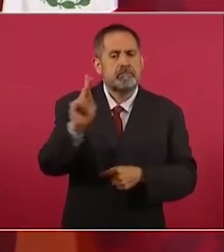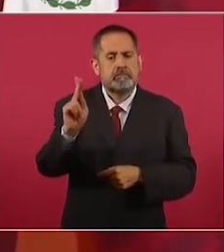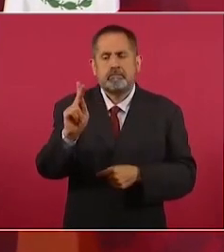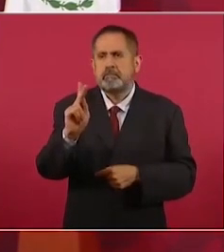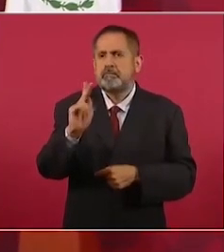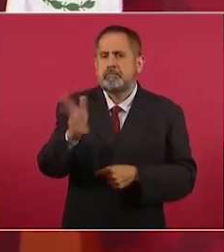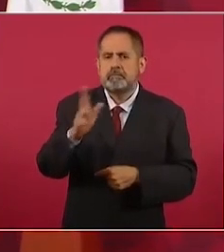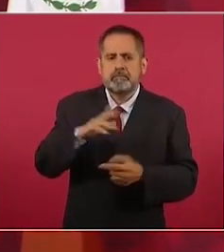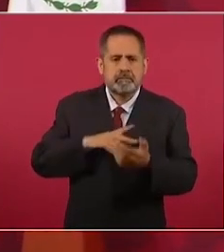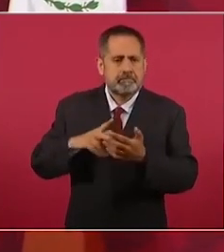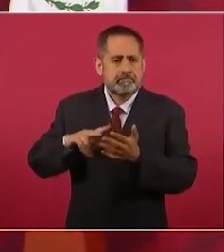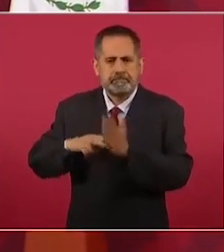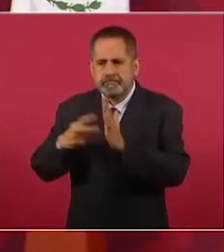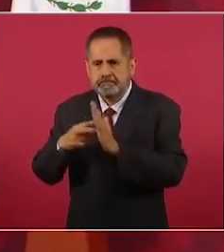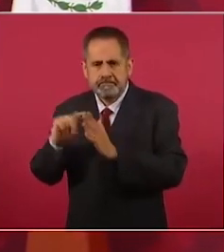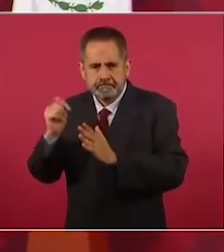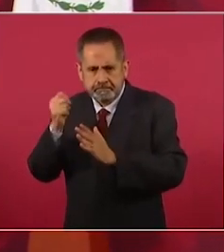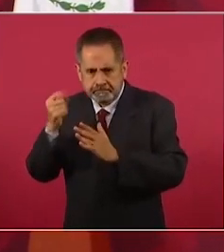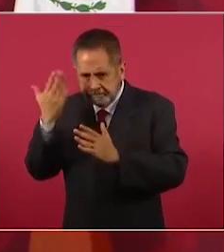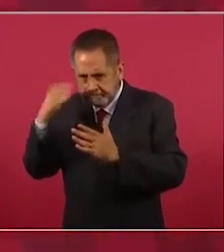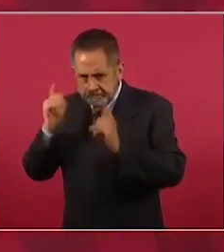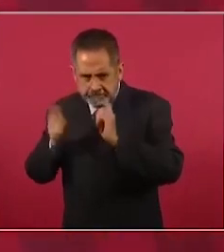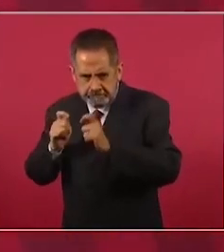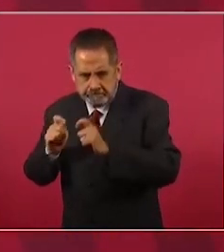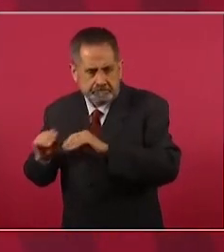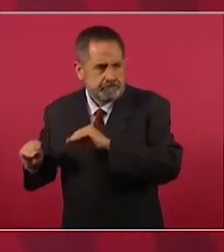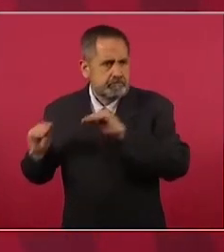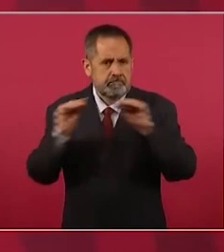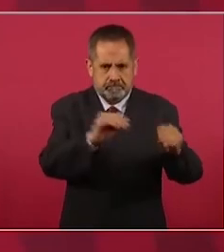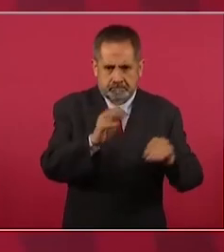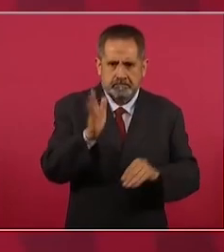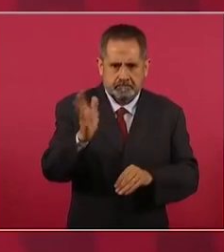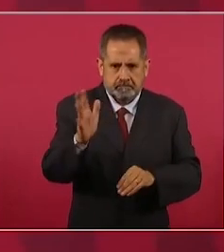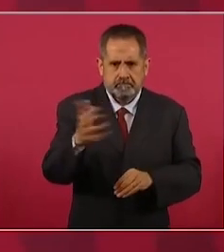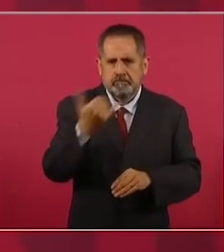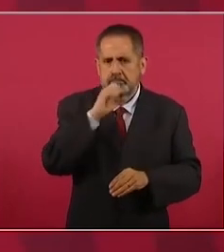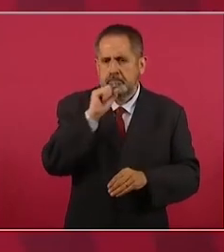a los técnicos y se tiene